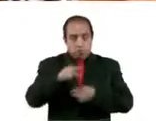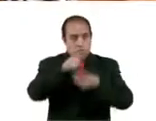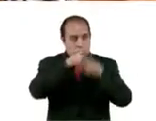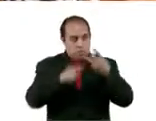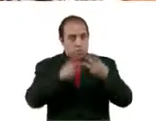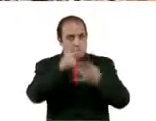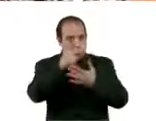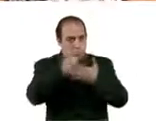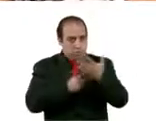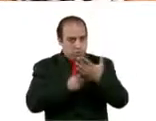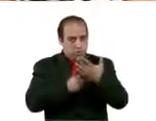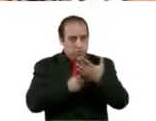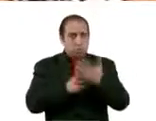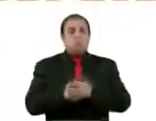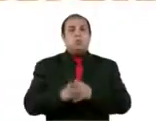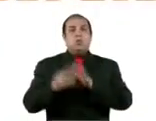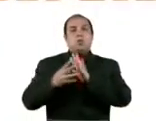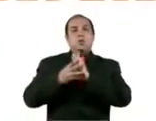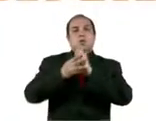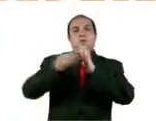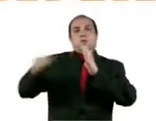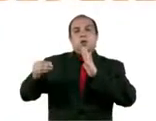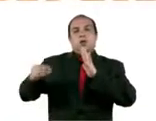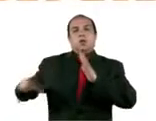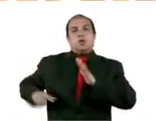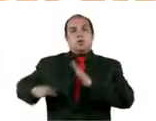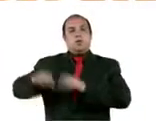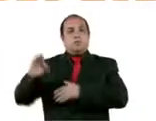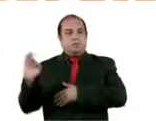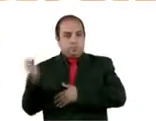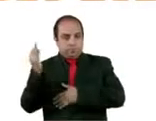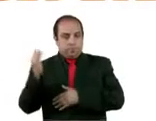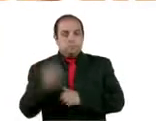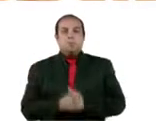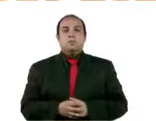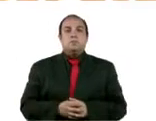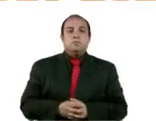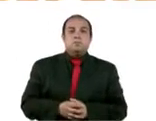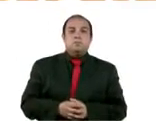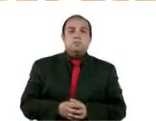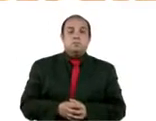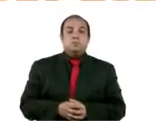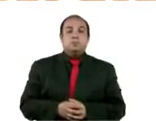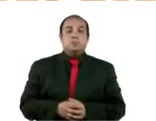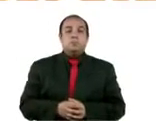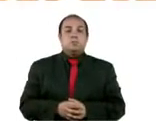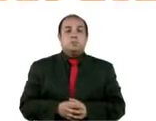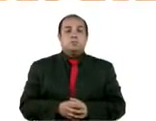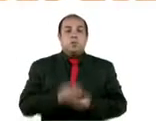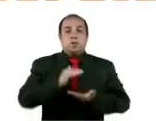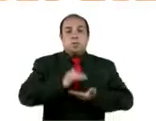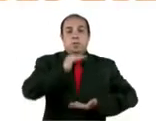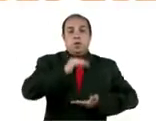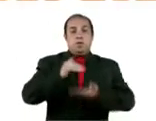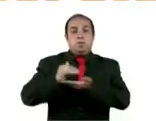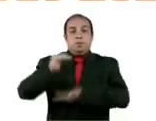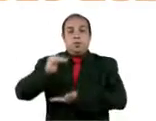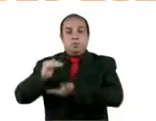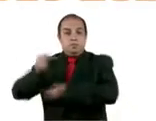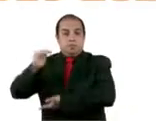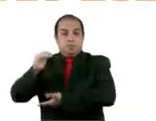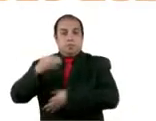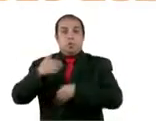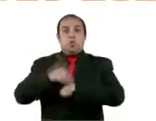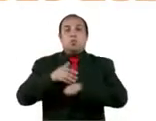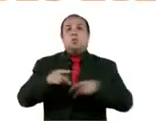Los tres programas que fueron los que transitaron de la ciudad a la federación y se incrementaron los padrones en todos los casos,